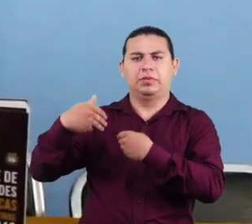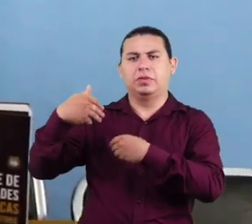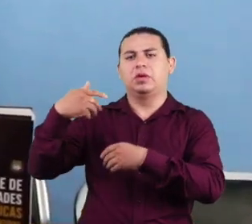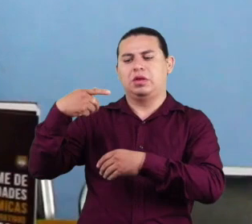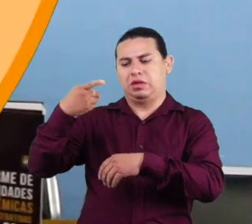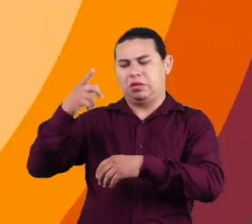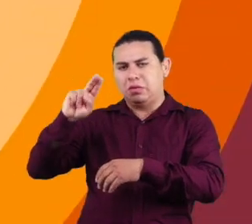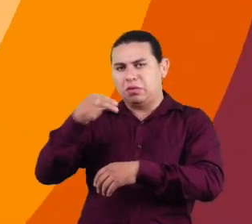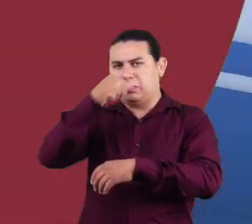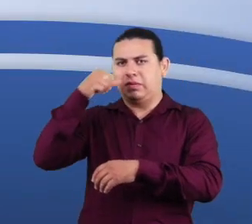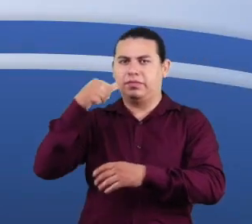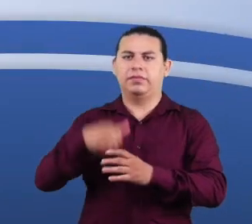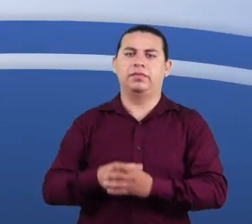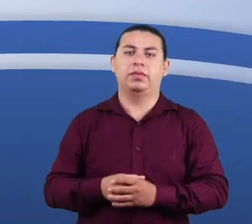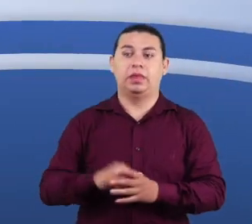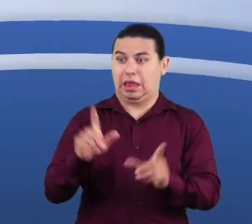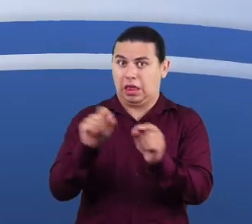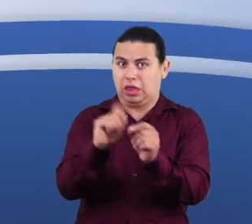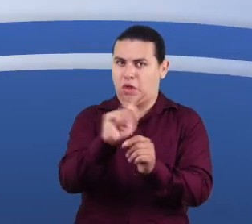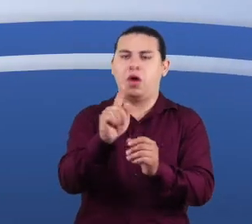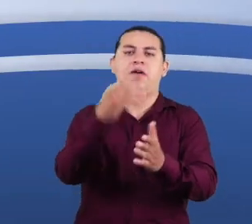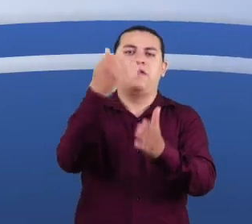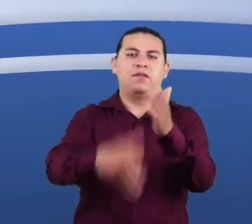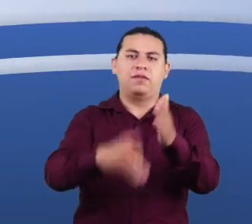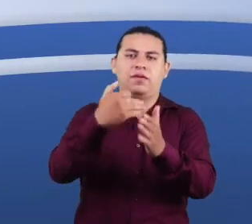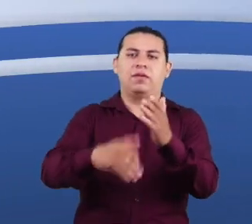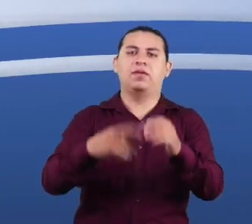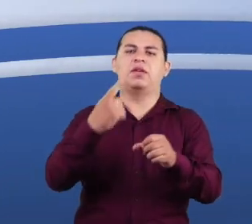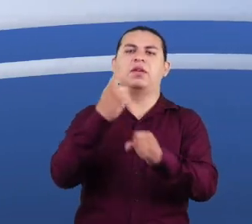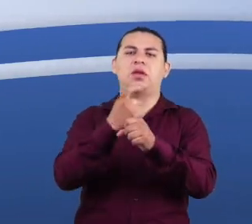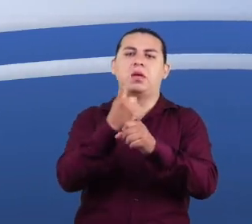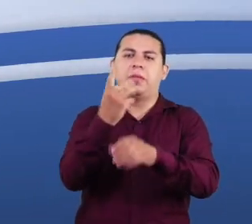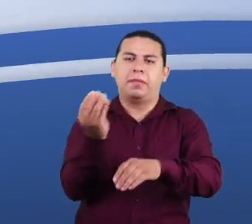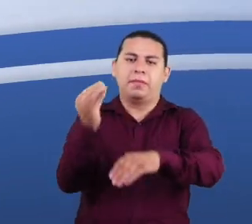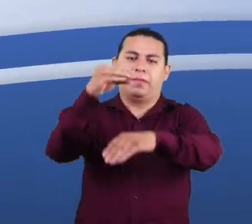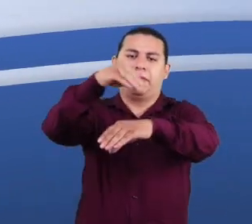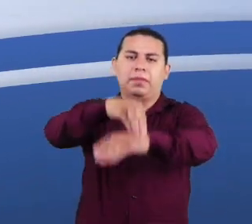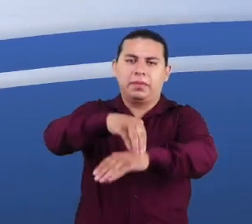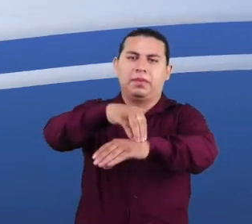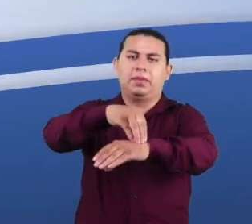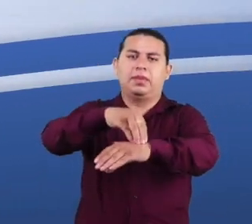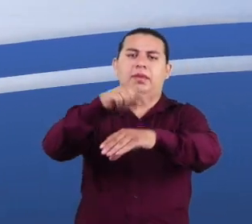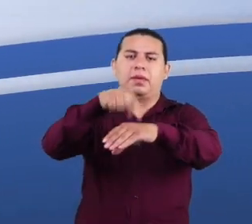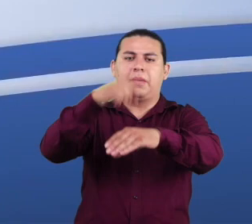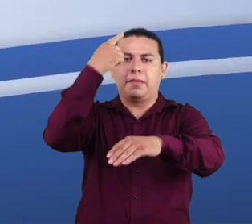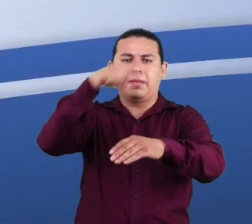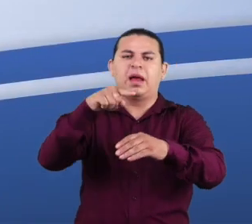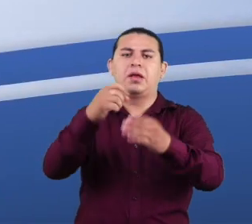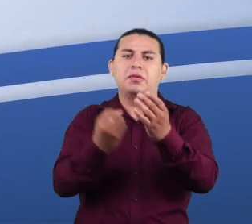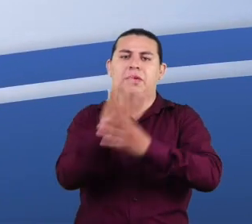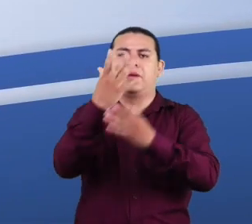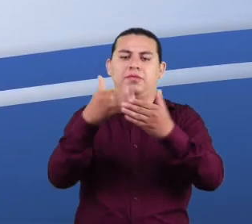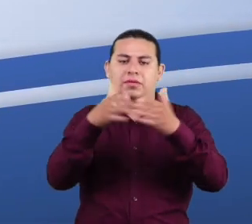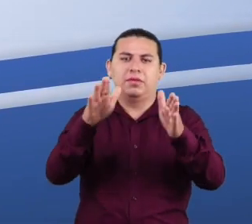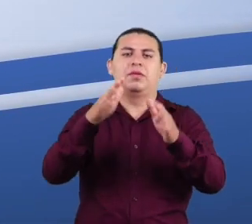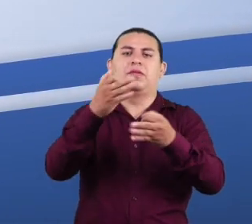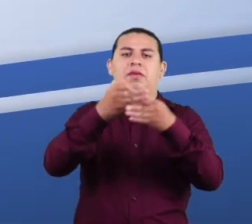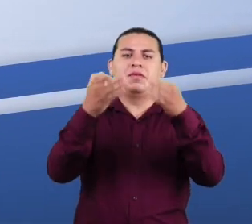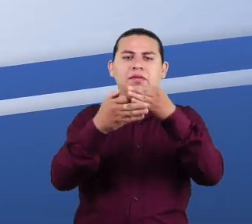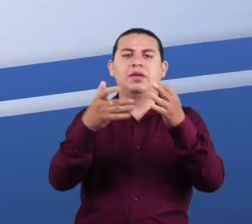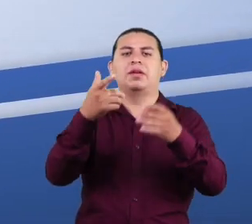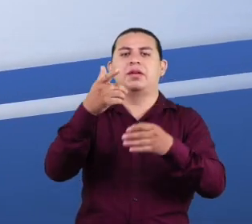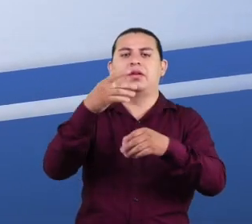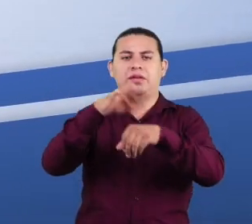de la institución. Eso no es todo. También se colocó la primer piedra del Hospital de Grandes Especies de la Facultad de